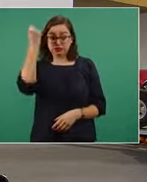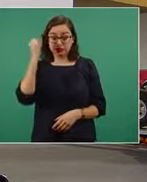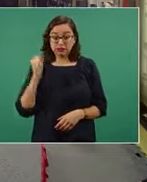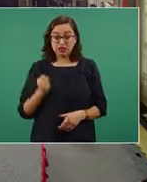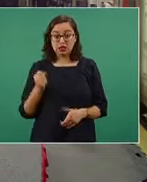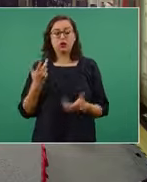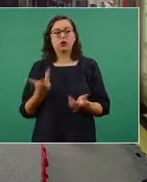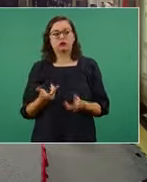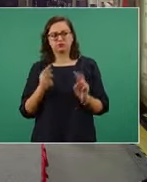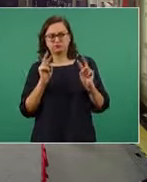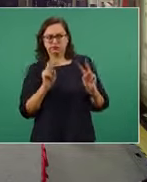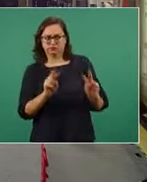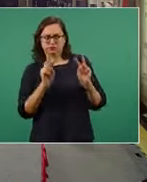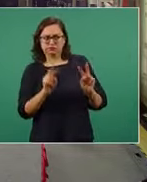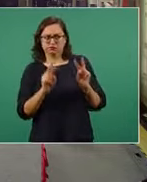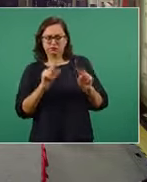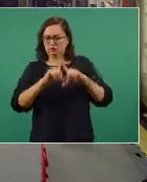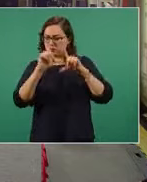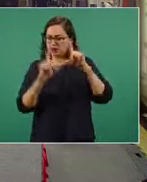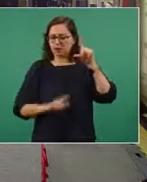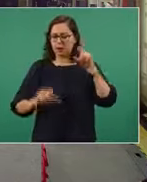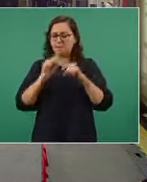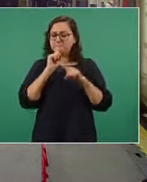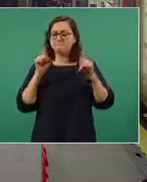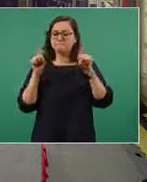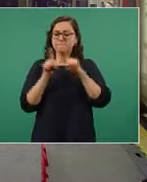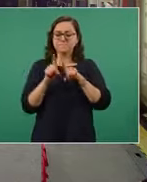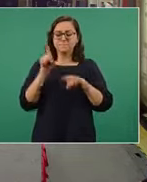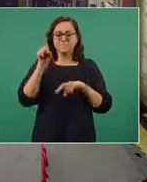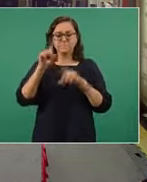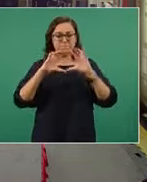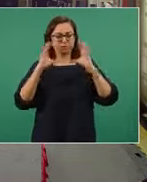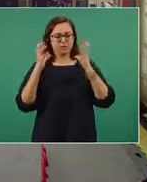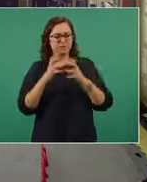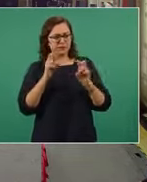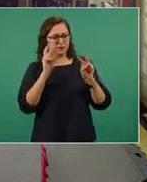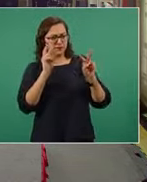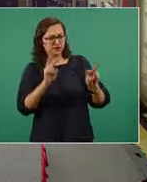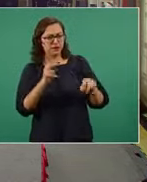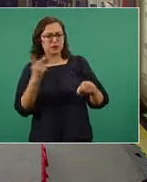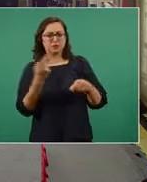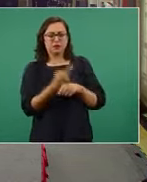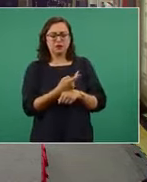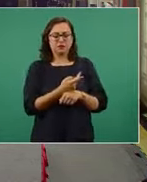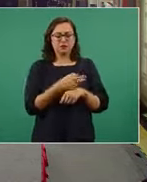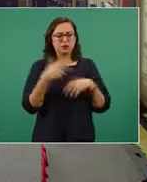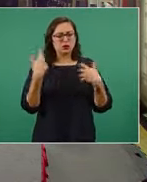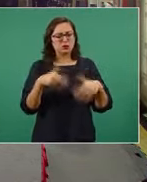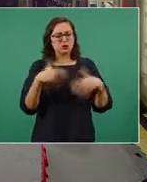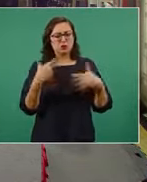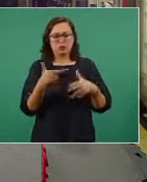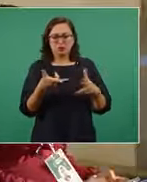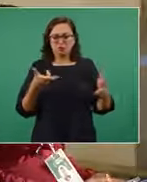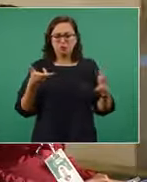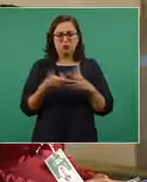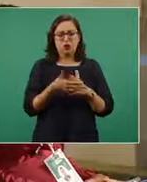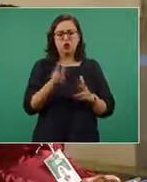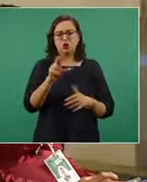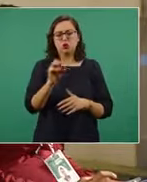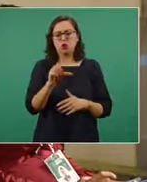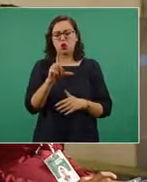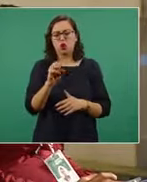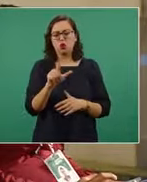todo México, incluso del mundo, por la extrema crueldad con que mataron a un inocente. Se trata de Rodolfo Corazón,